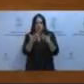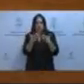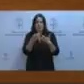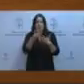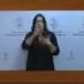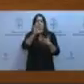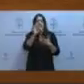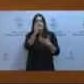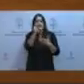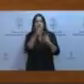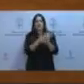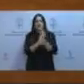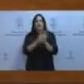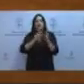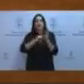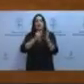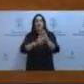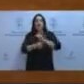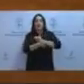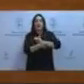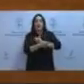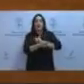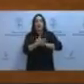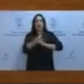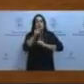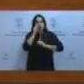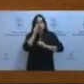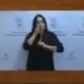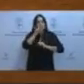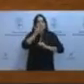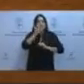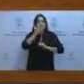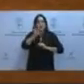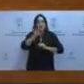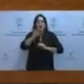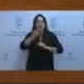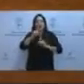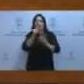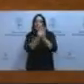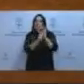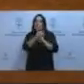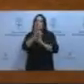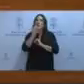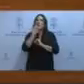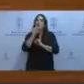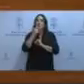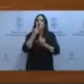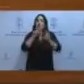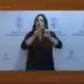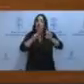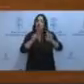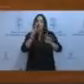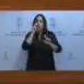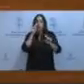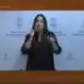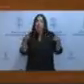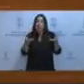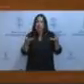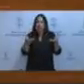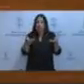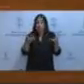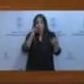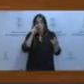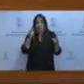Estratégico de Turismo del Principado de Asturias 2013-2015, da un dato de 2012. Dice que de las empresas de turismo activo, y ahora voy a explicar por qué el turismo activo es muy